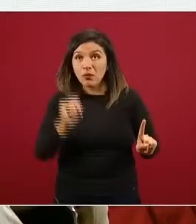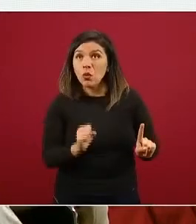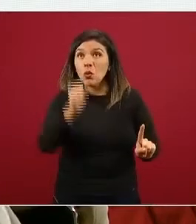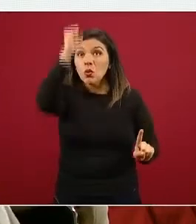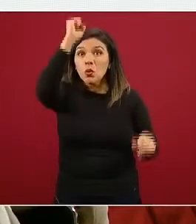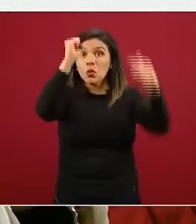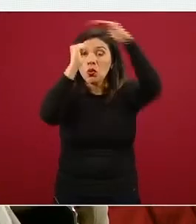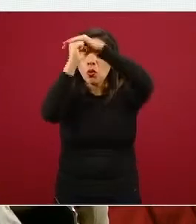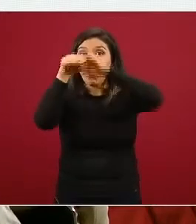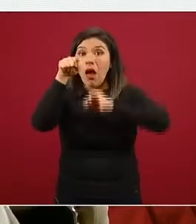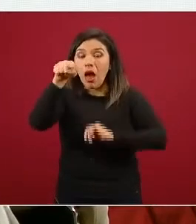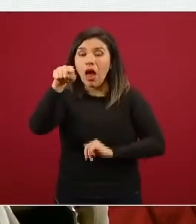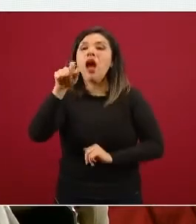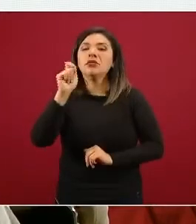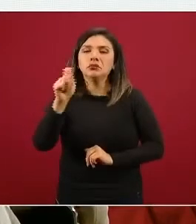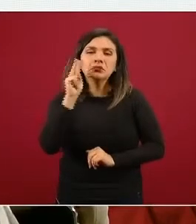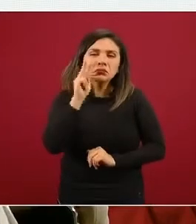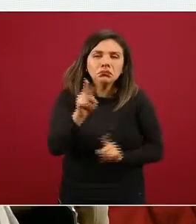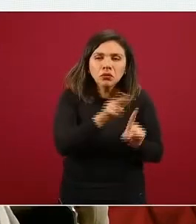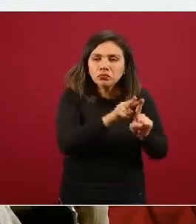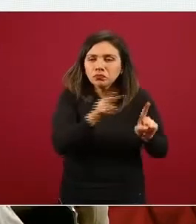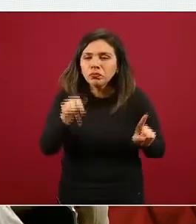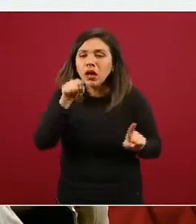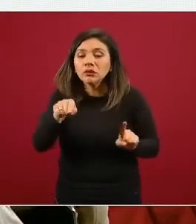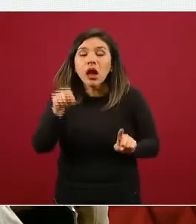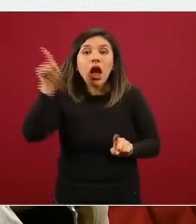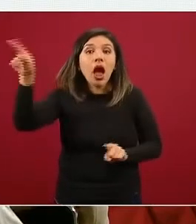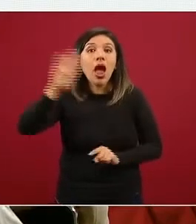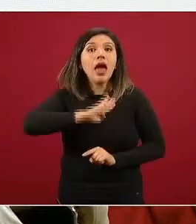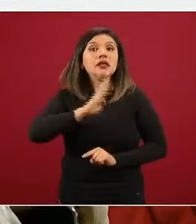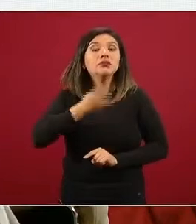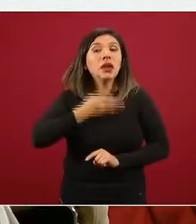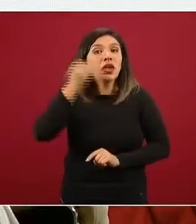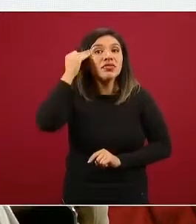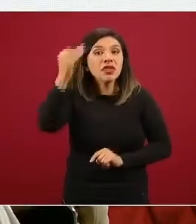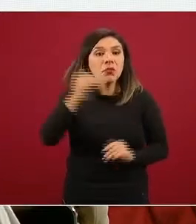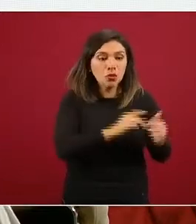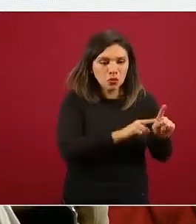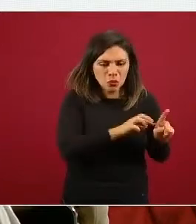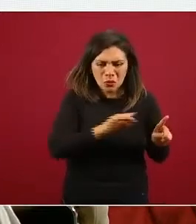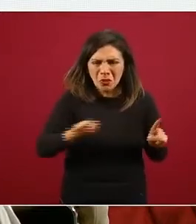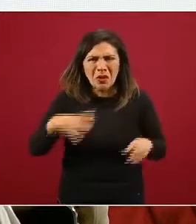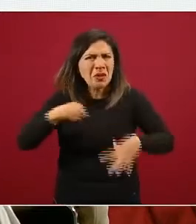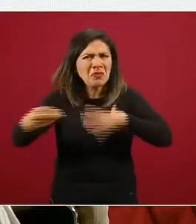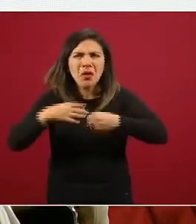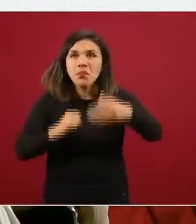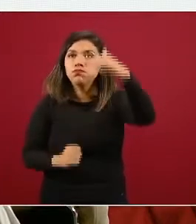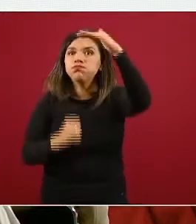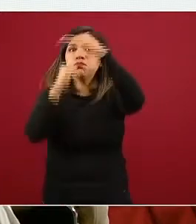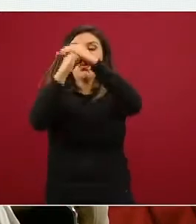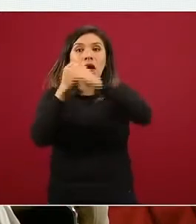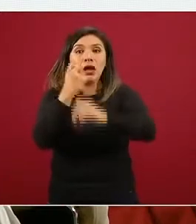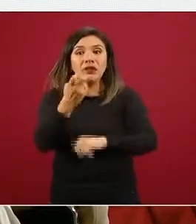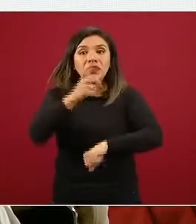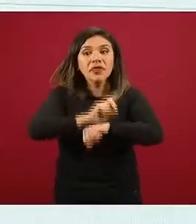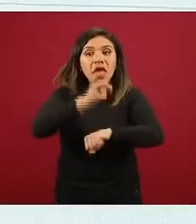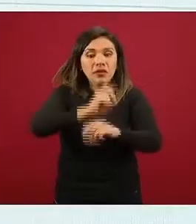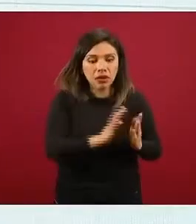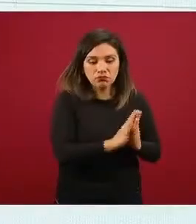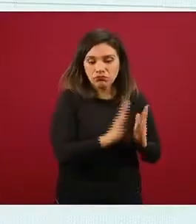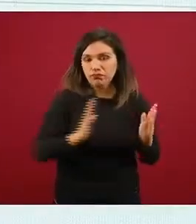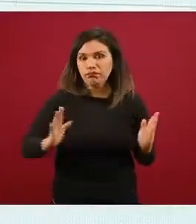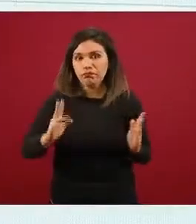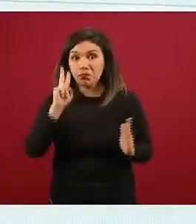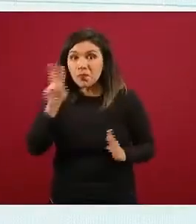pico, podemos ver que esto es lo que tardó España en llegar a su punto máximo, estos días.